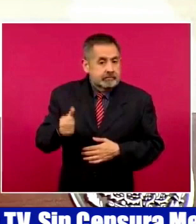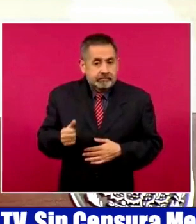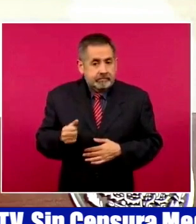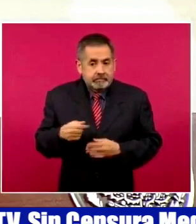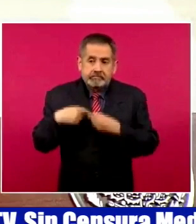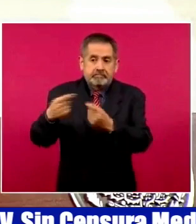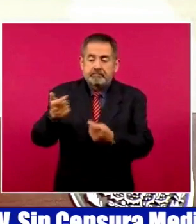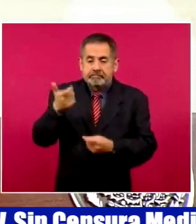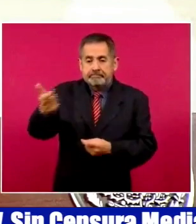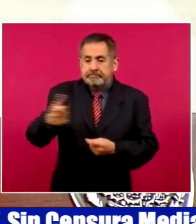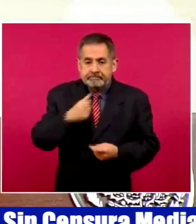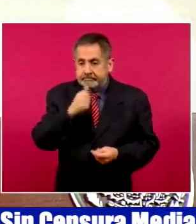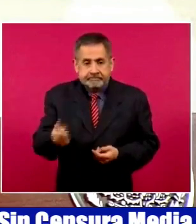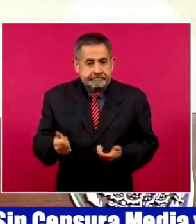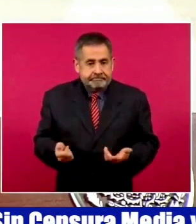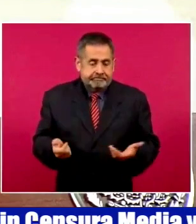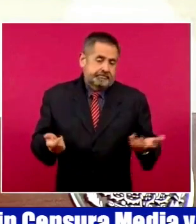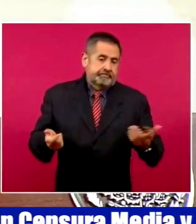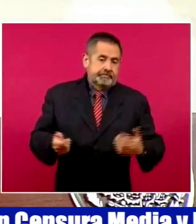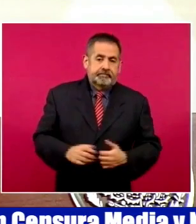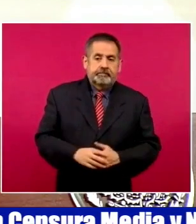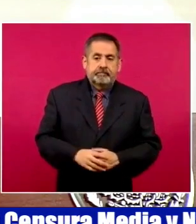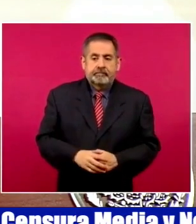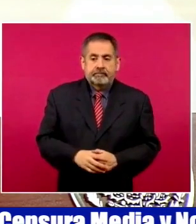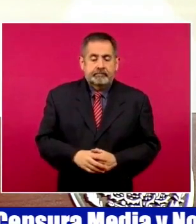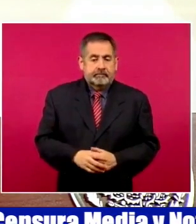no recibían.